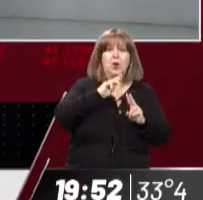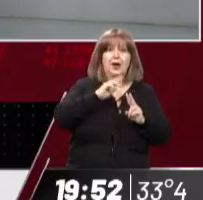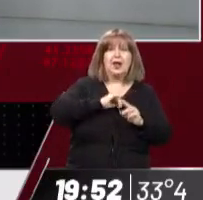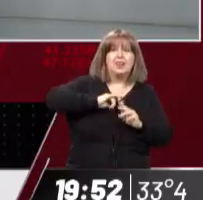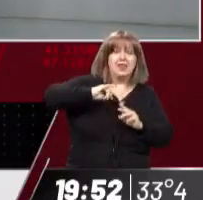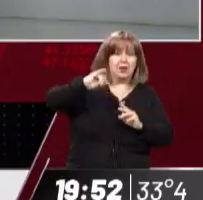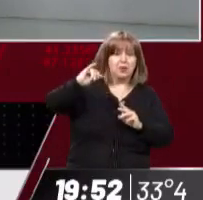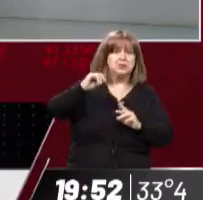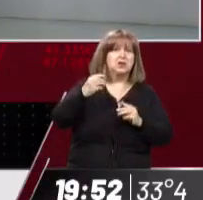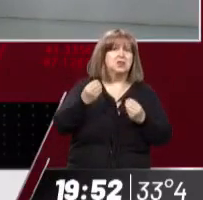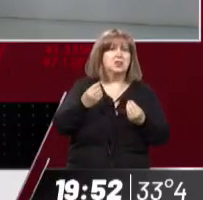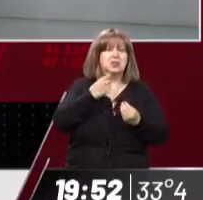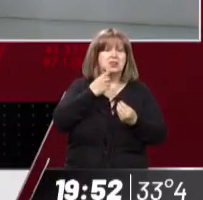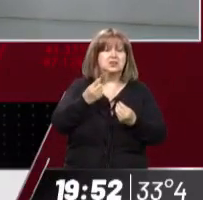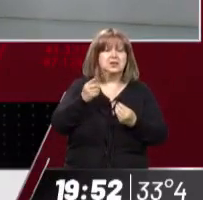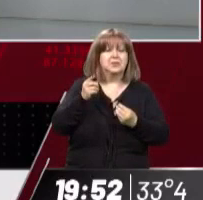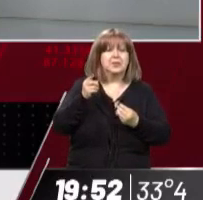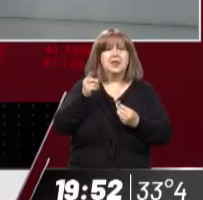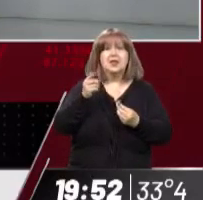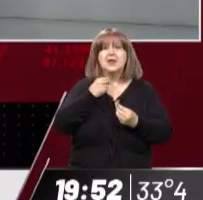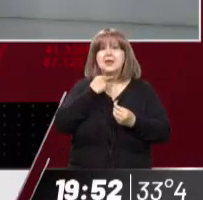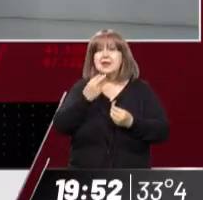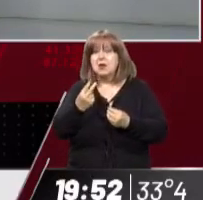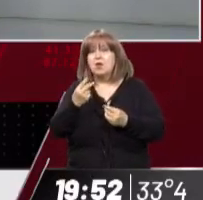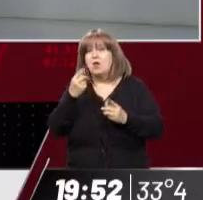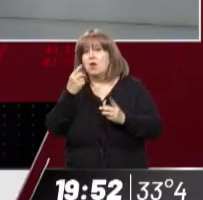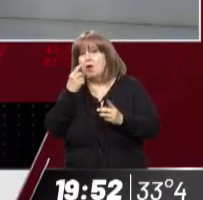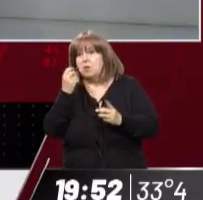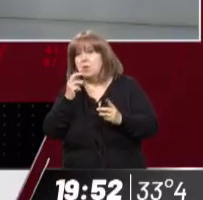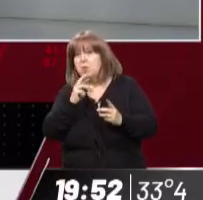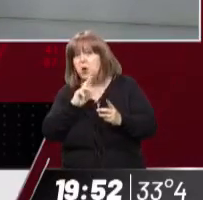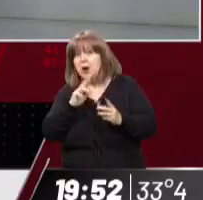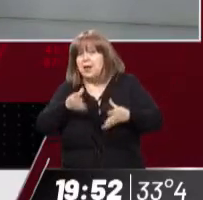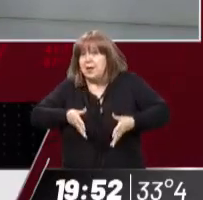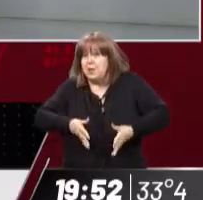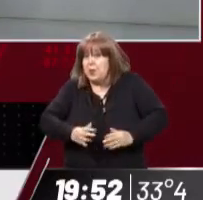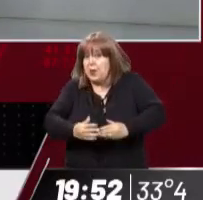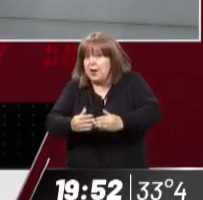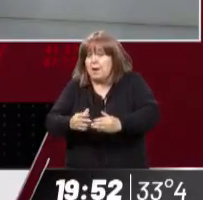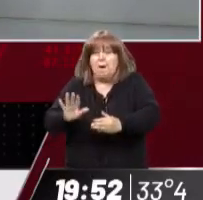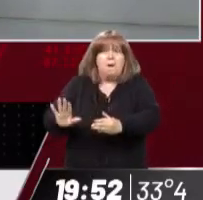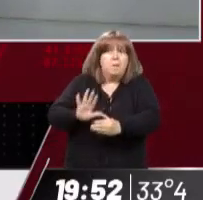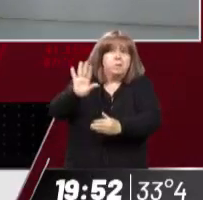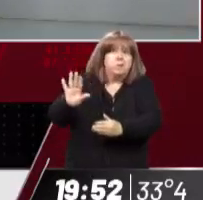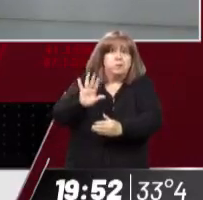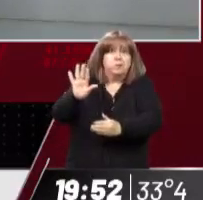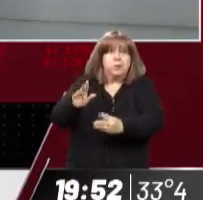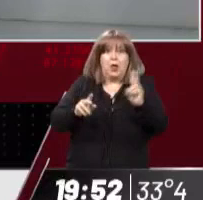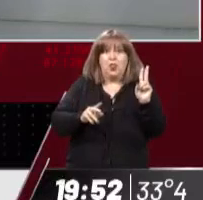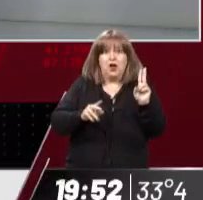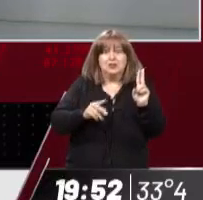en relación a el hijo o hija que en ese momento no sabían, habría nacido de la